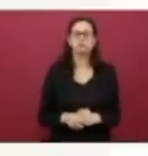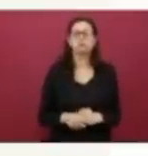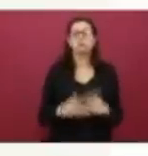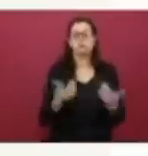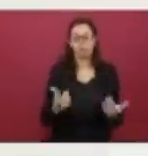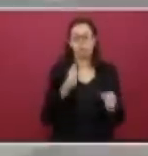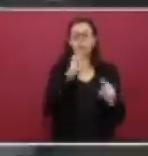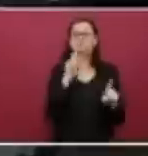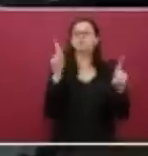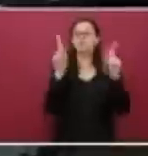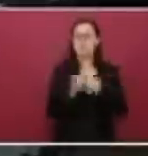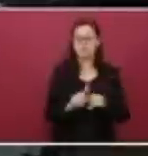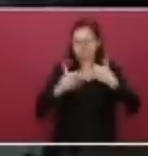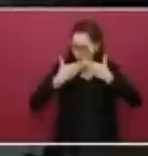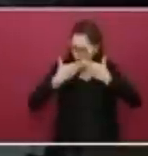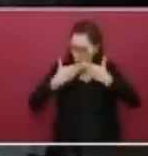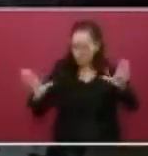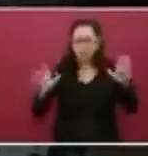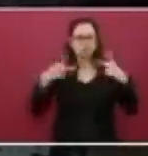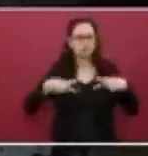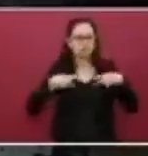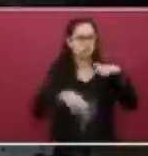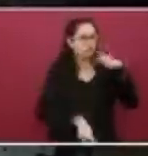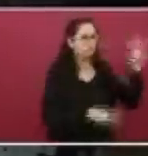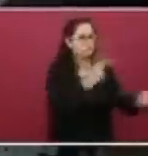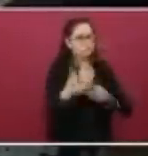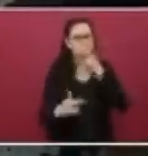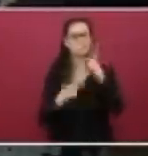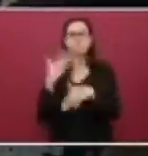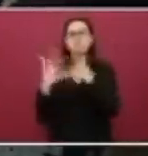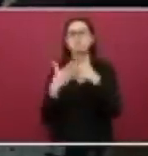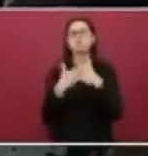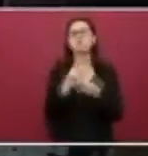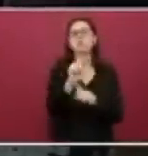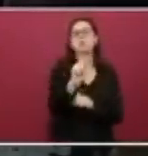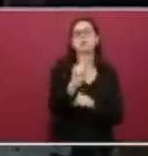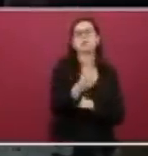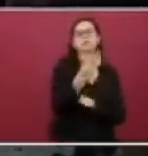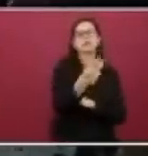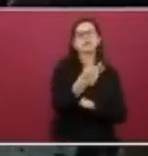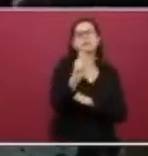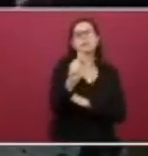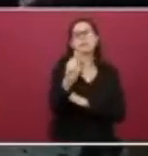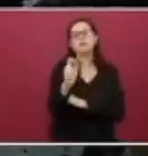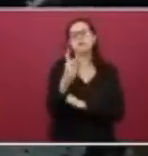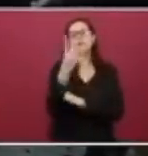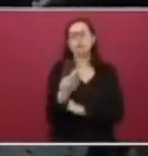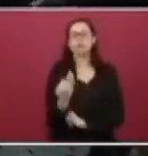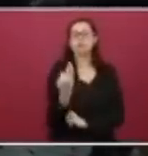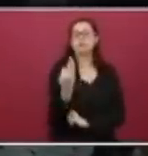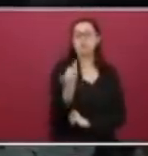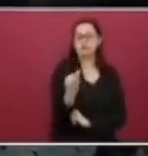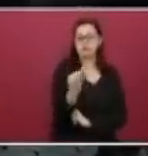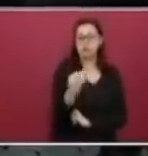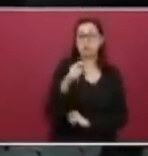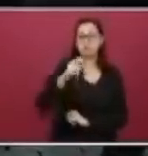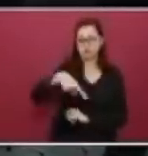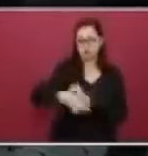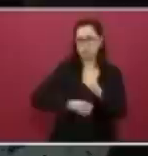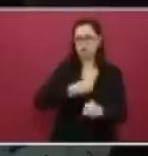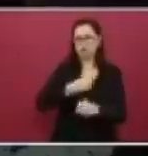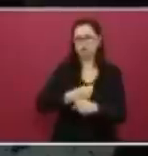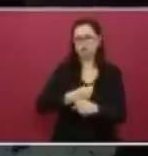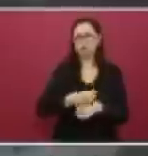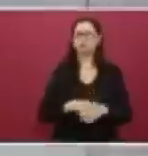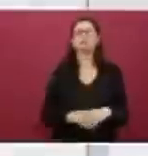pública para realizarse el 23 y el 24 de febrero de este mismo año